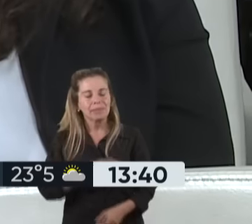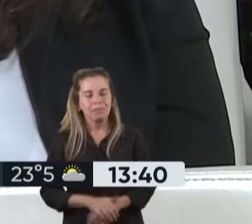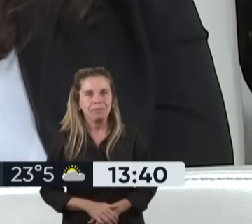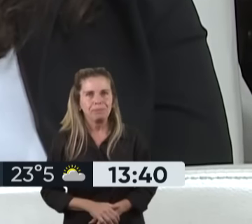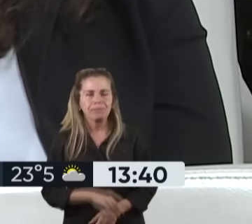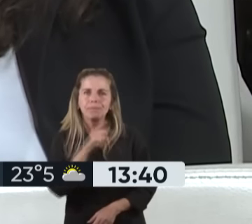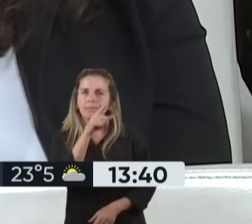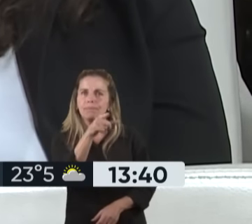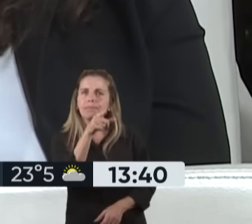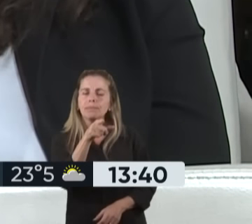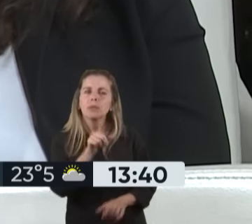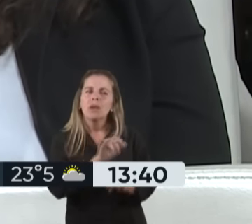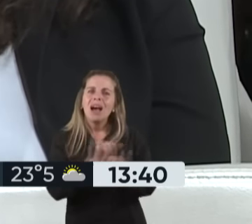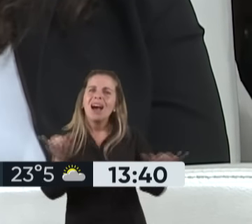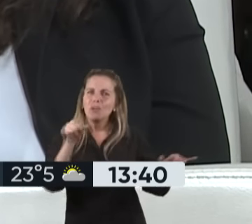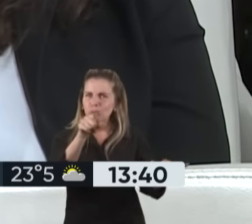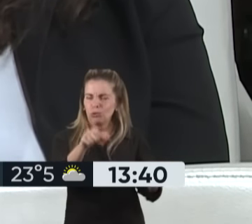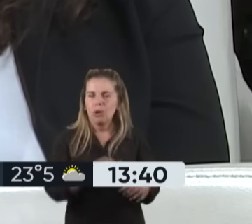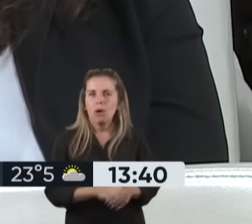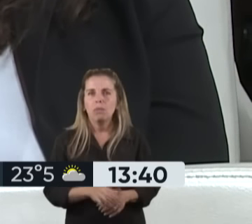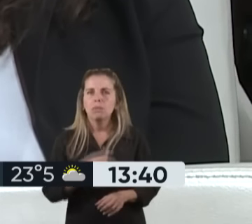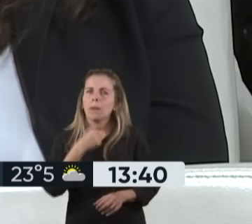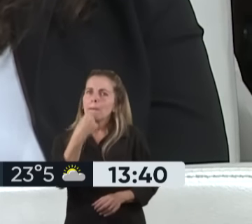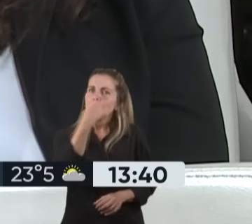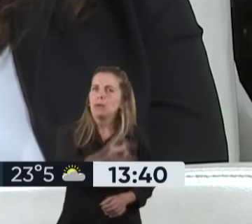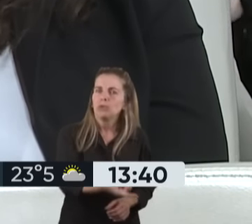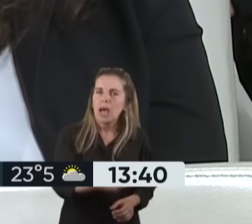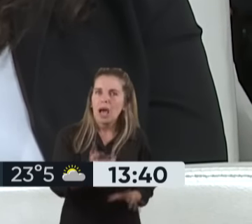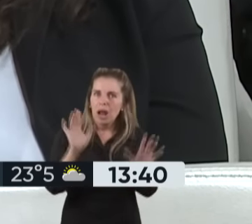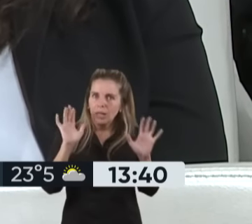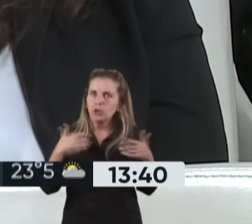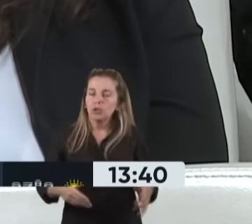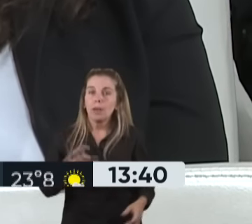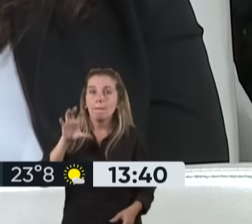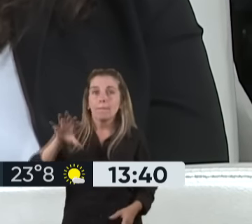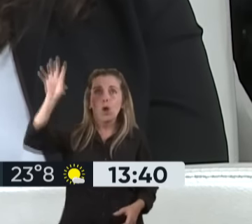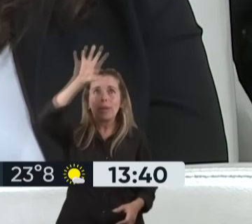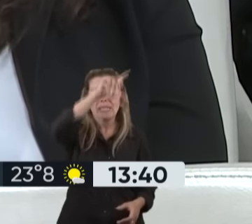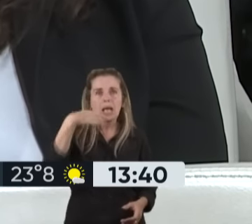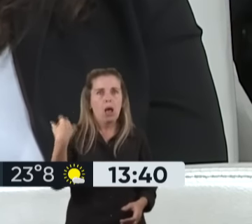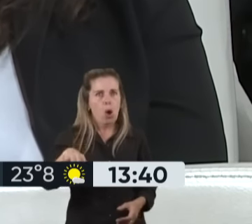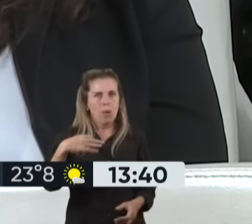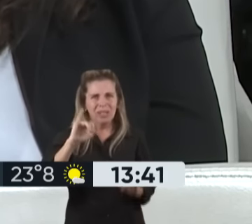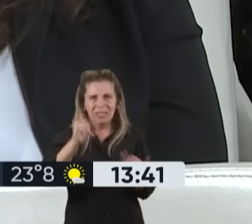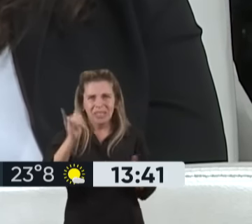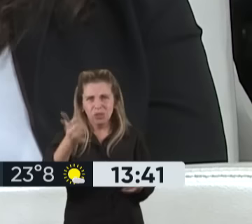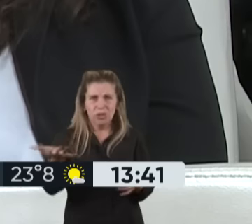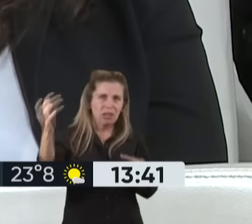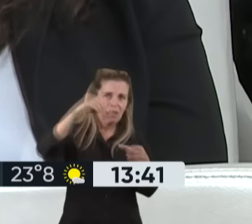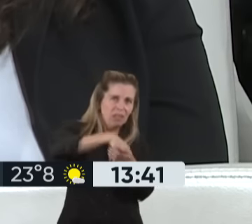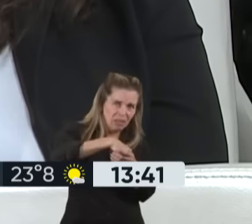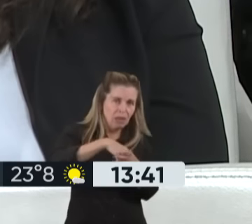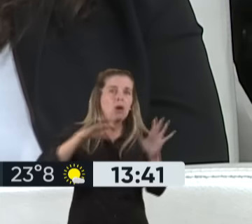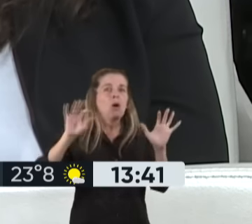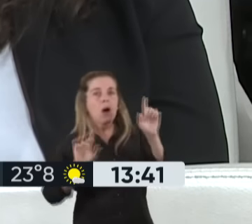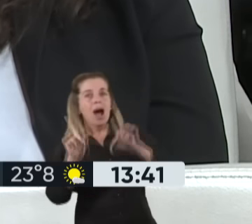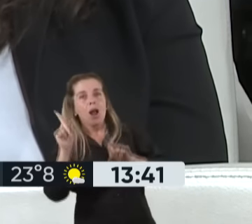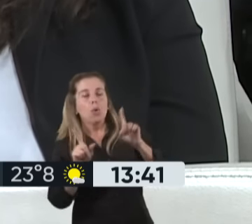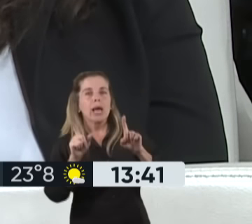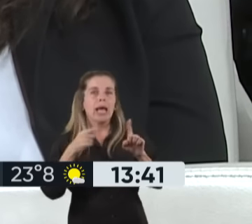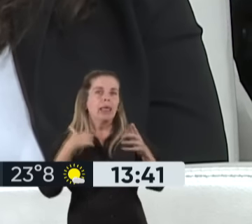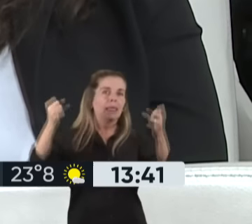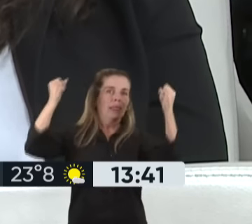Ministra, sobre el anuncio le quiero preguntar, ¿las provincias están obligadas a adherir? No es necesario, le pregunto porque puede haber resistencia en algunas